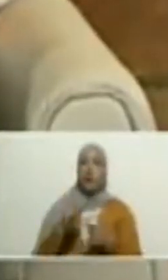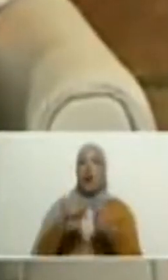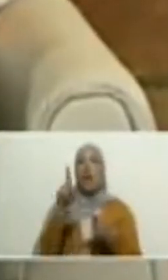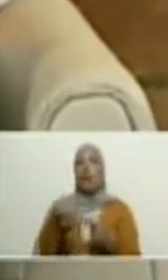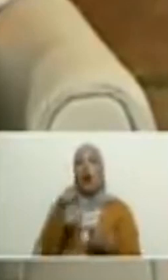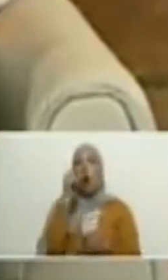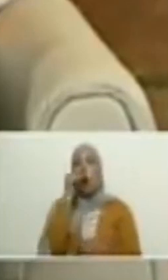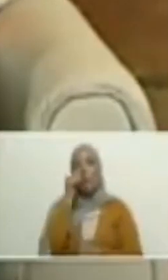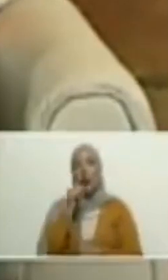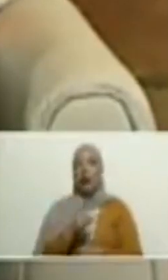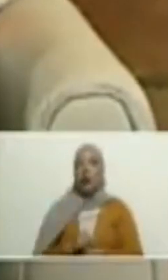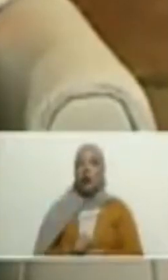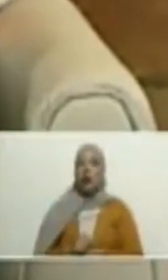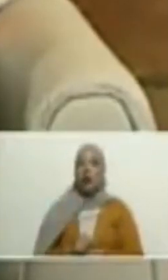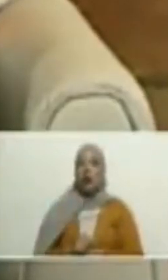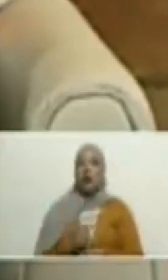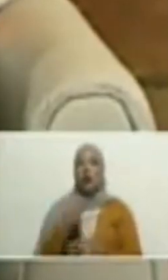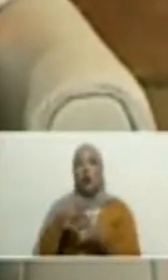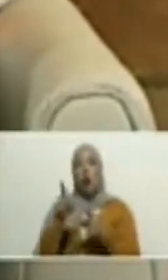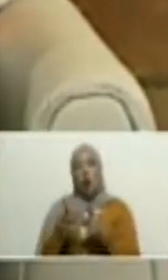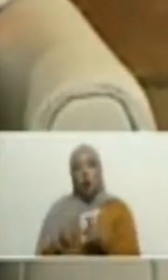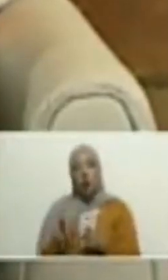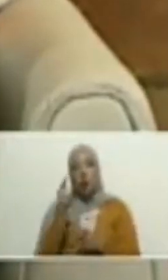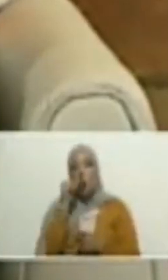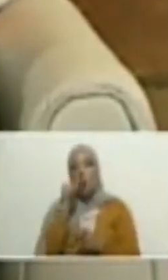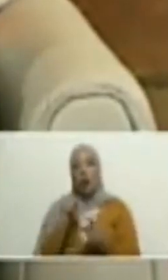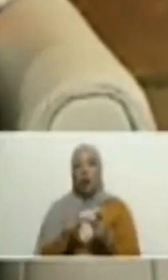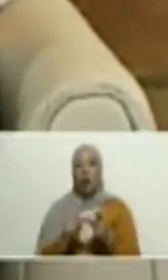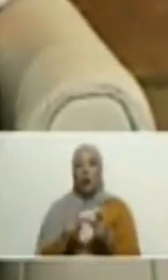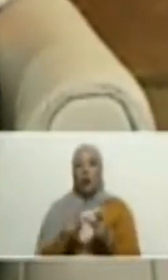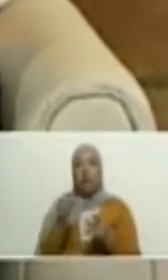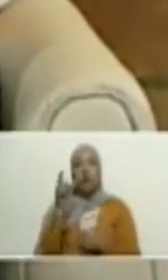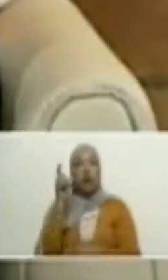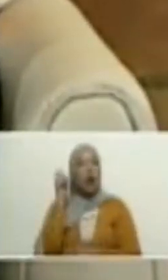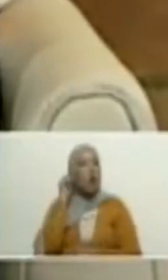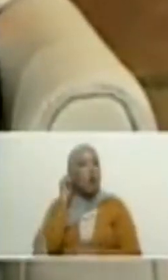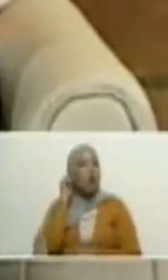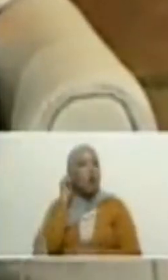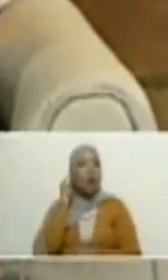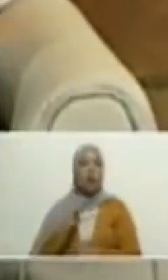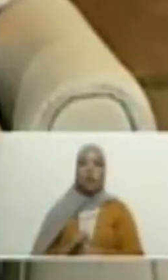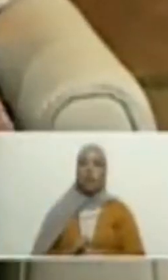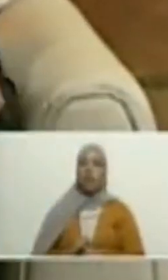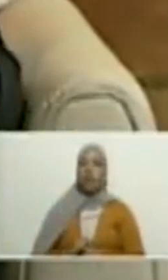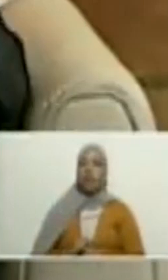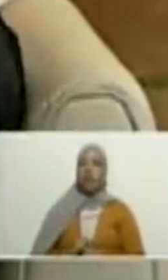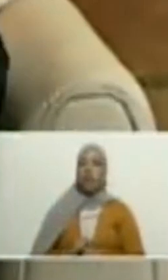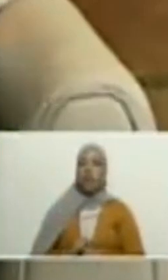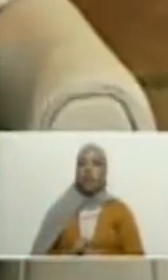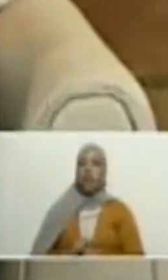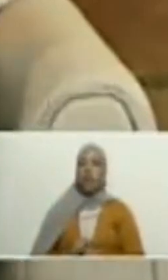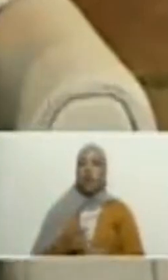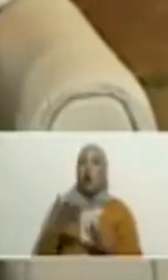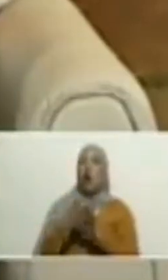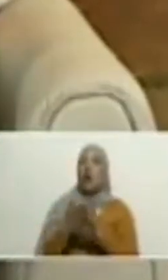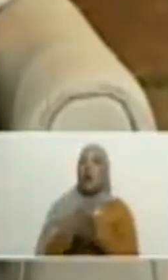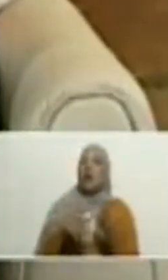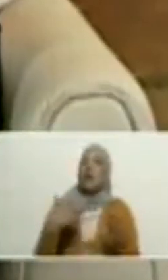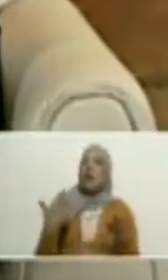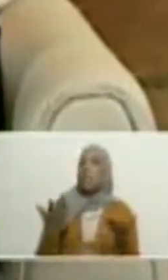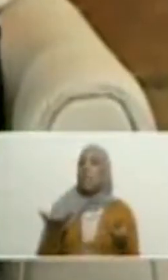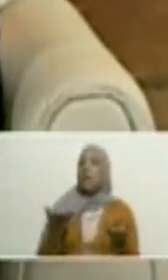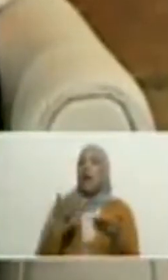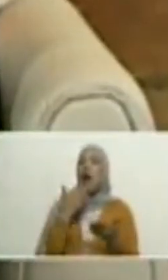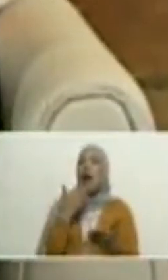Aquiles Moreno, el señor Luis Emilio Rondón y la señora Claudia Nicken. En consecuencia, señor presidente, y